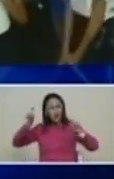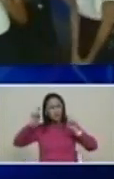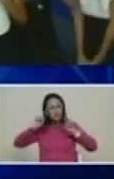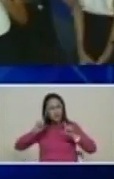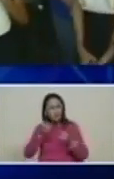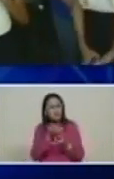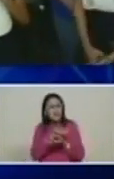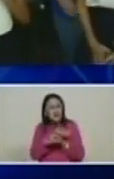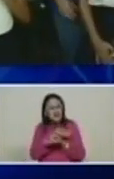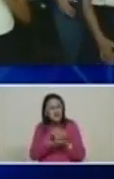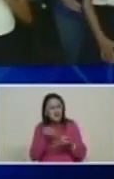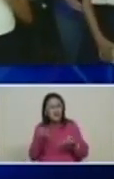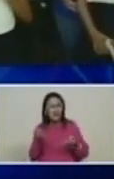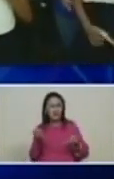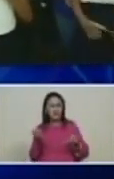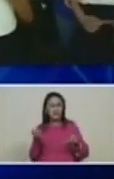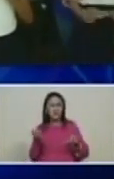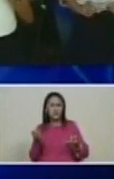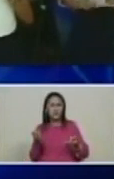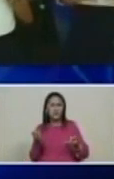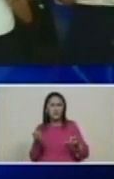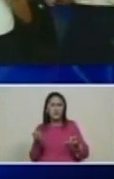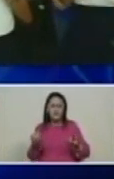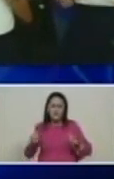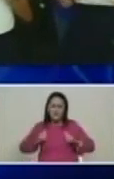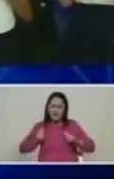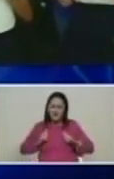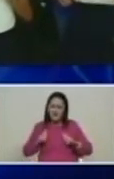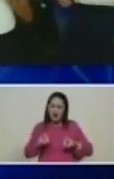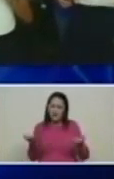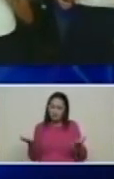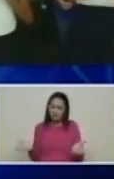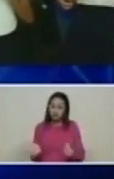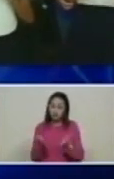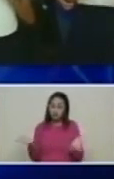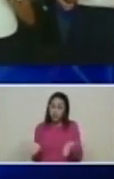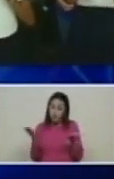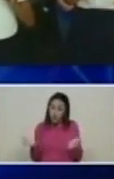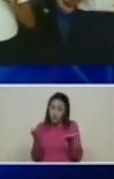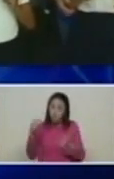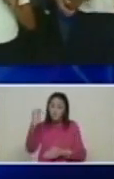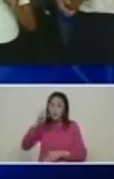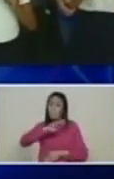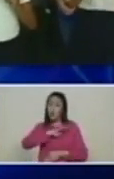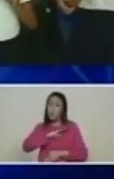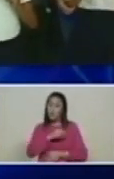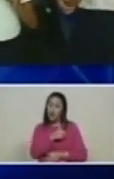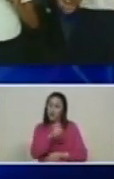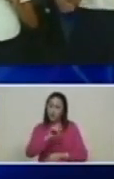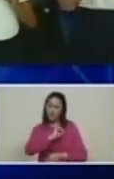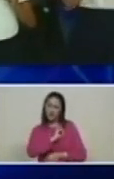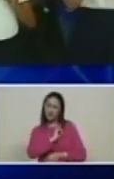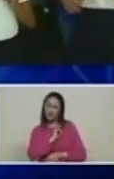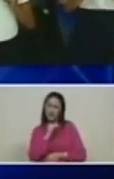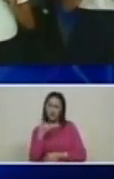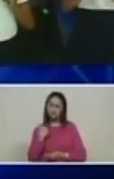pedagogía activa, viva, que promueva la iniciativa, el pensamiento propio, el pensamiento crítico, la